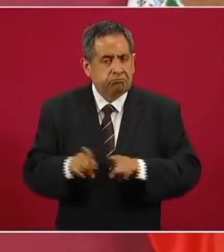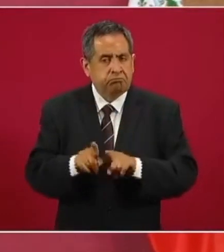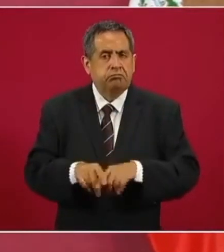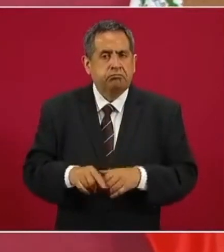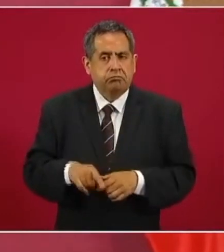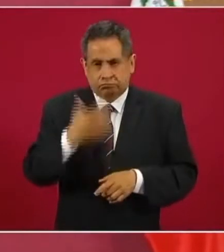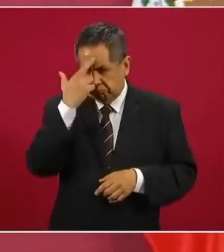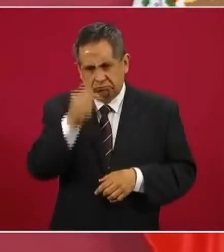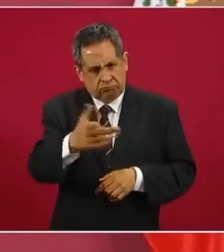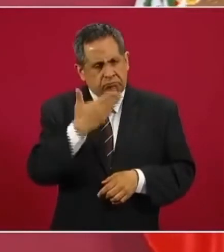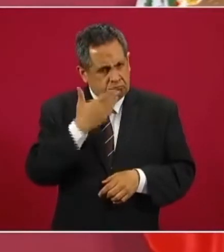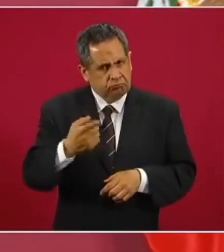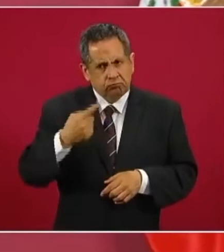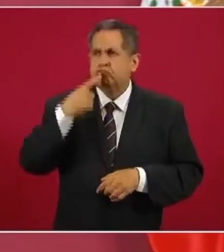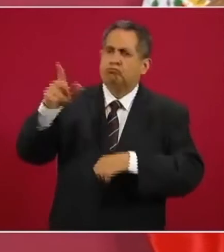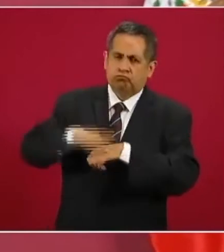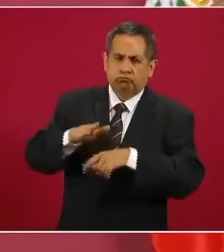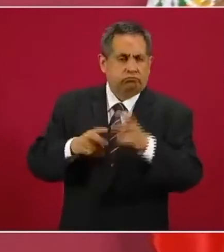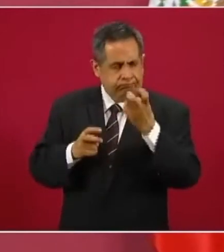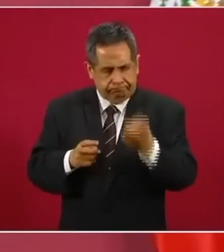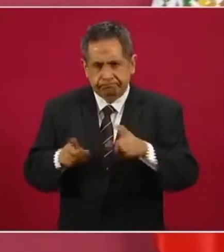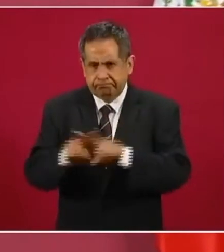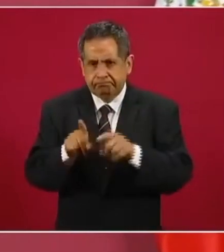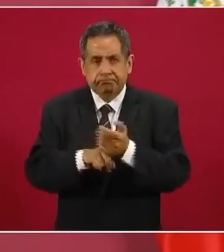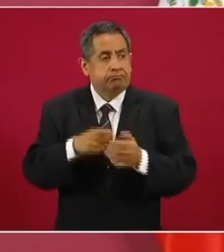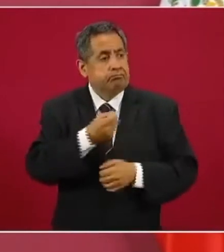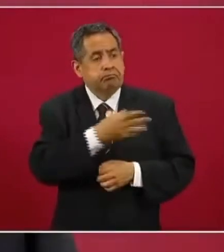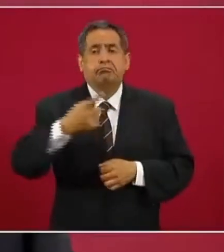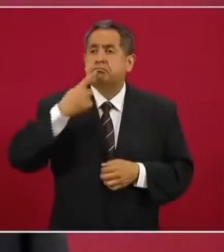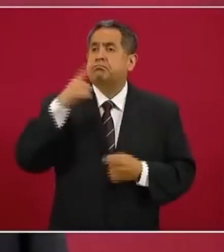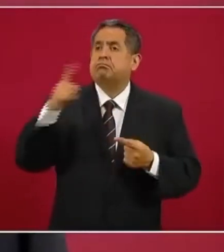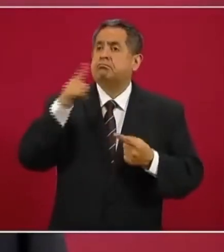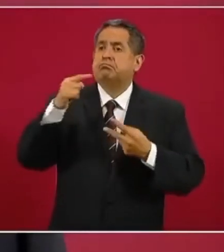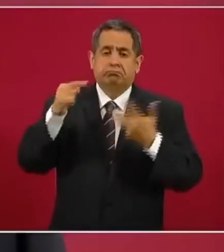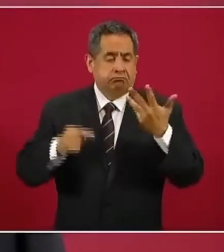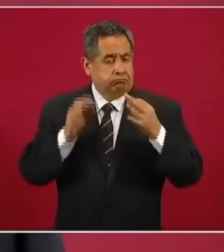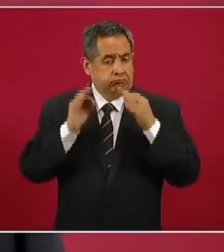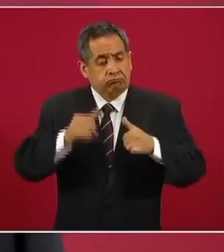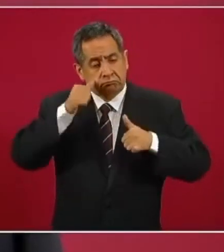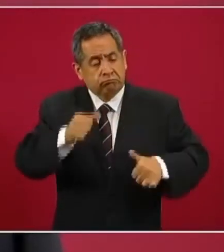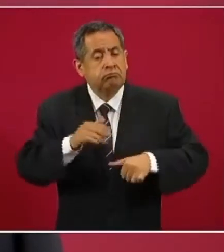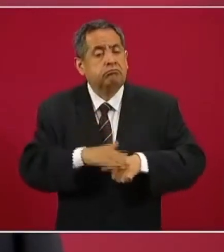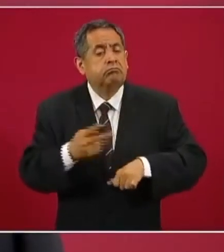que es legítima, así también todas las denuncias que lleguen,